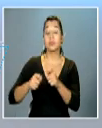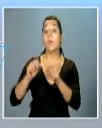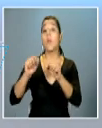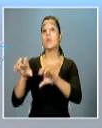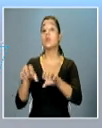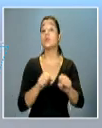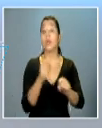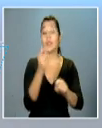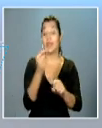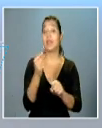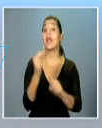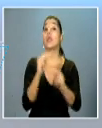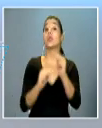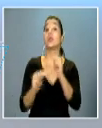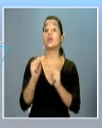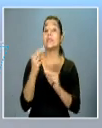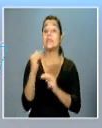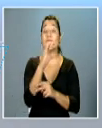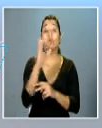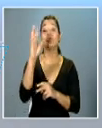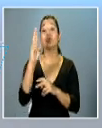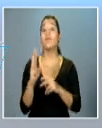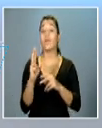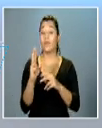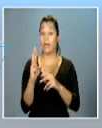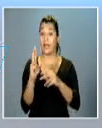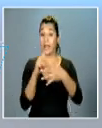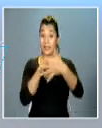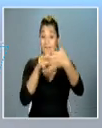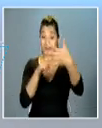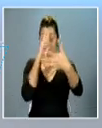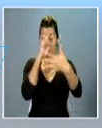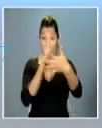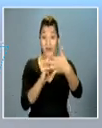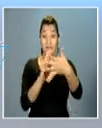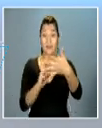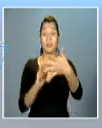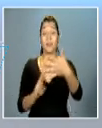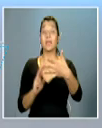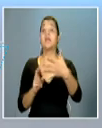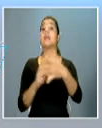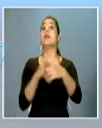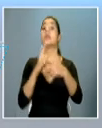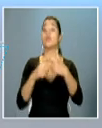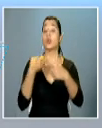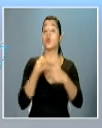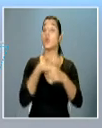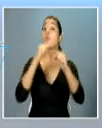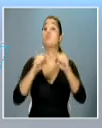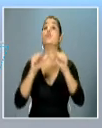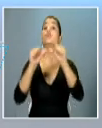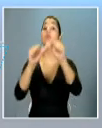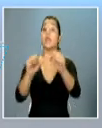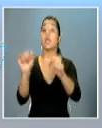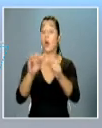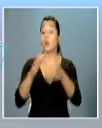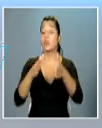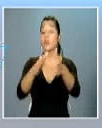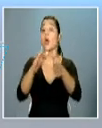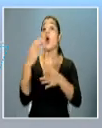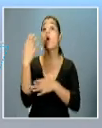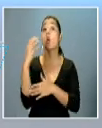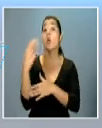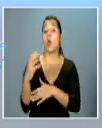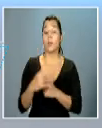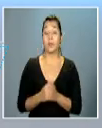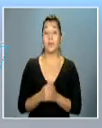narcotráfico. Mientras Costa Rica no pase por esas 5 acciones concretas que hizo Colombia, vamos a seguir en la ruta que Colombia tuvo hace 25 años. Y que